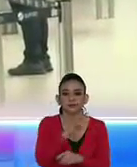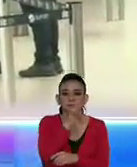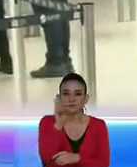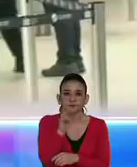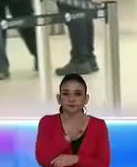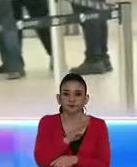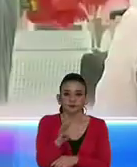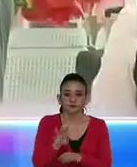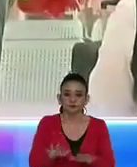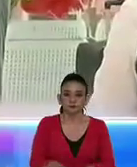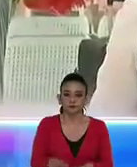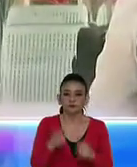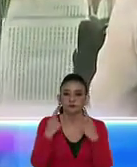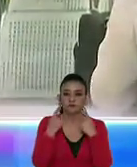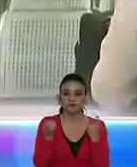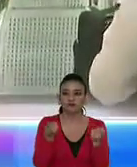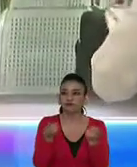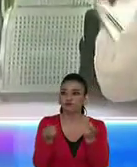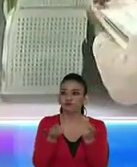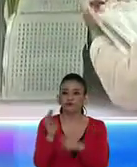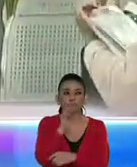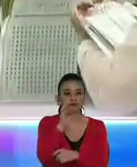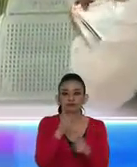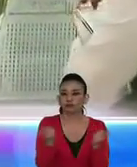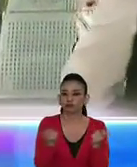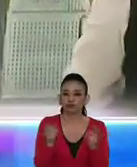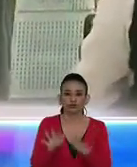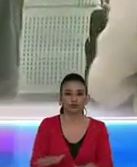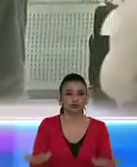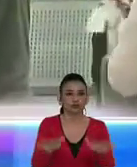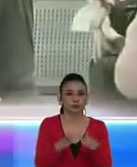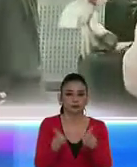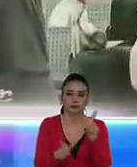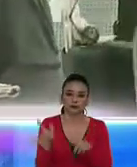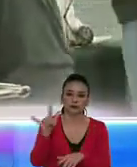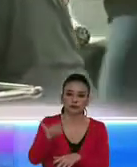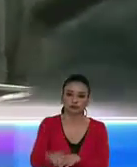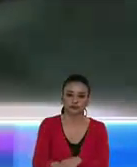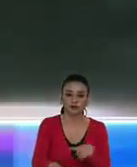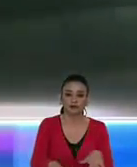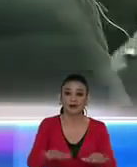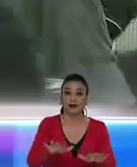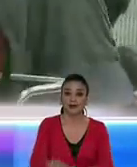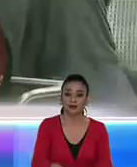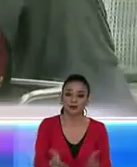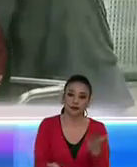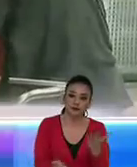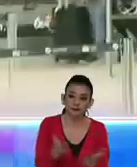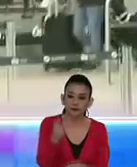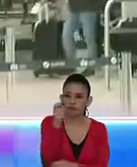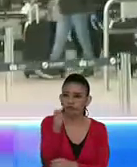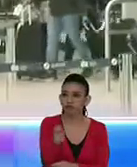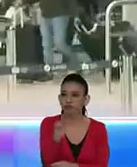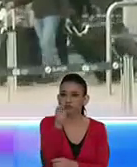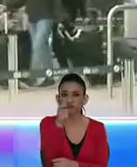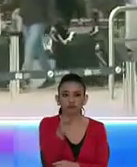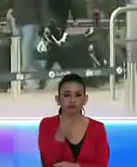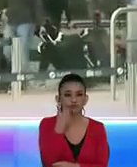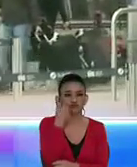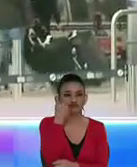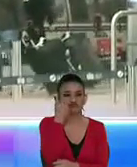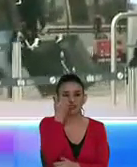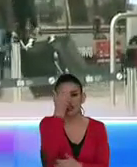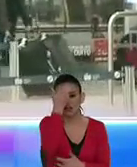Pública monitoreando a todos y cada uno de los pasajeros en este aeropuerto para descartar cualquier presencia de